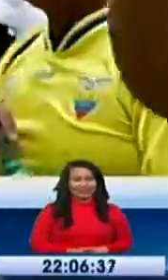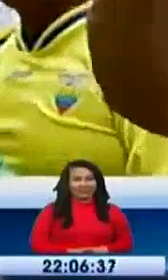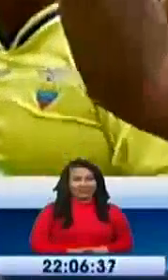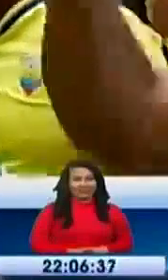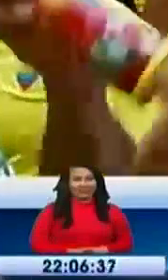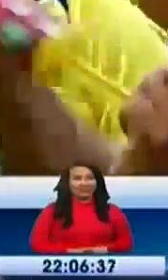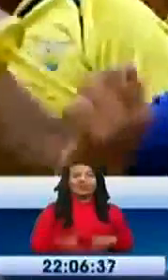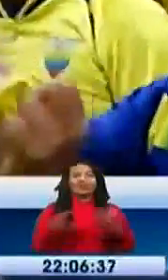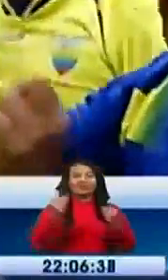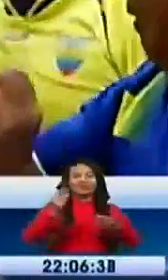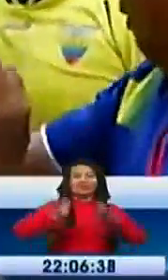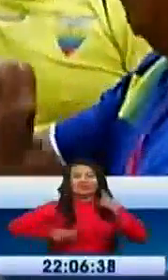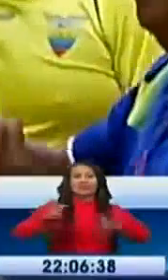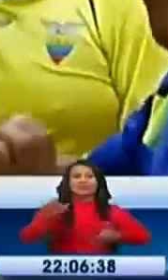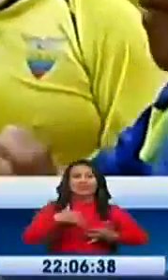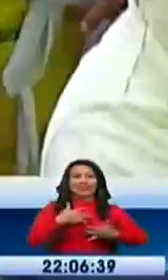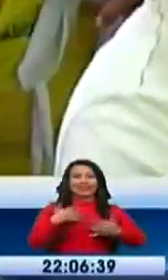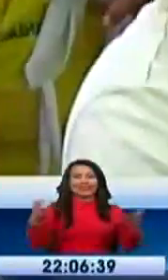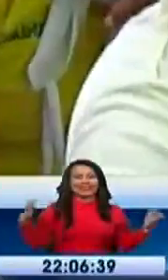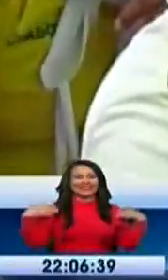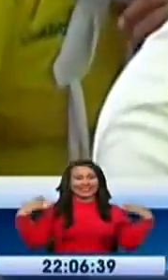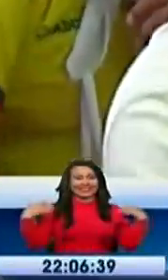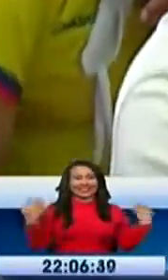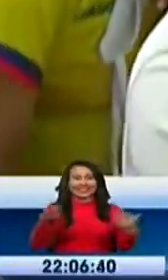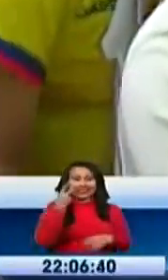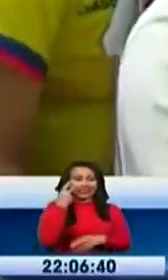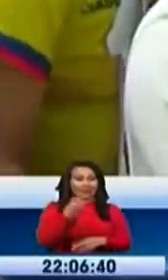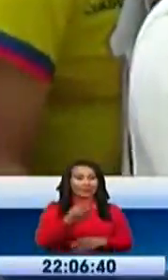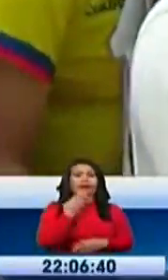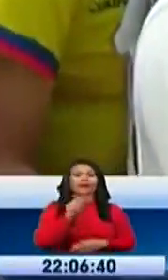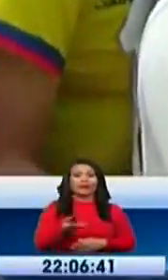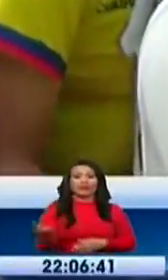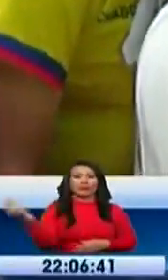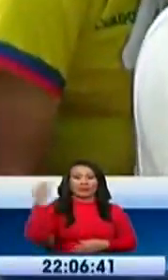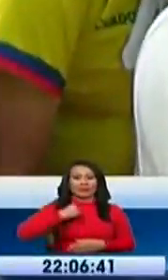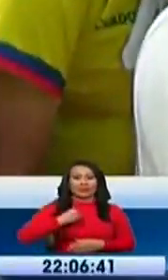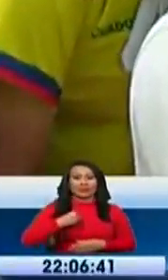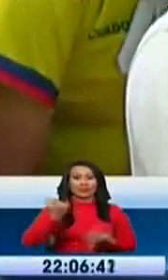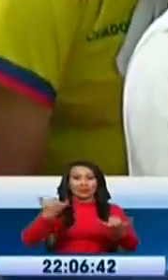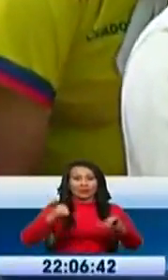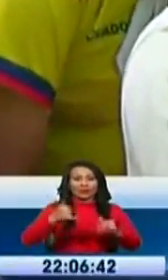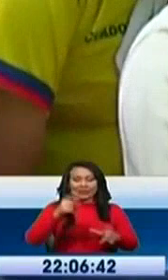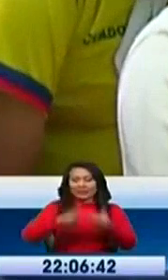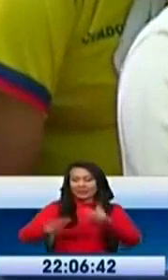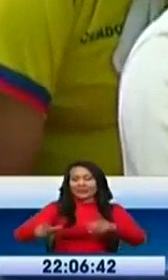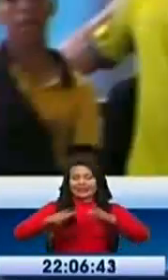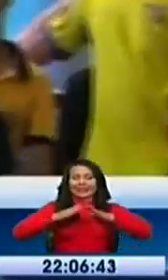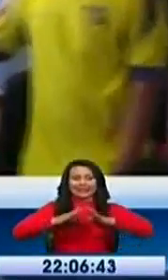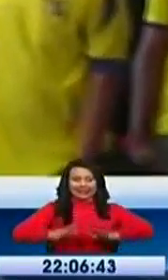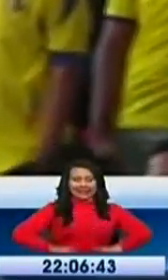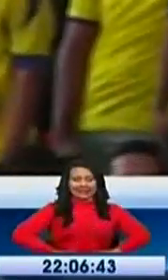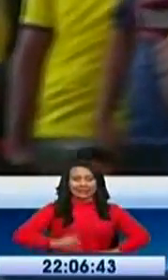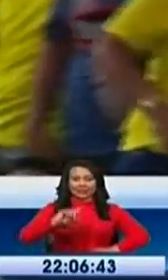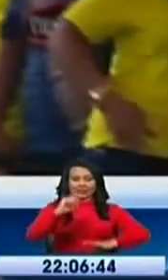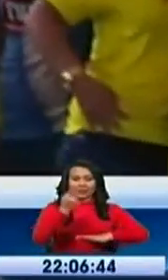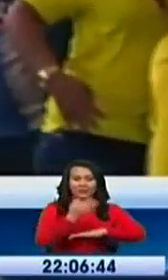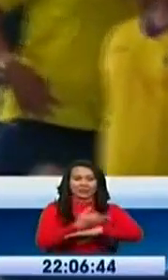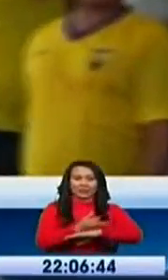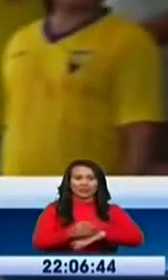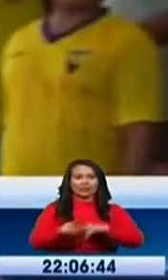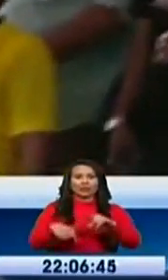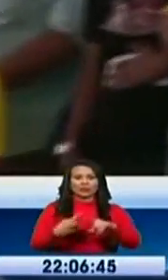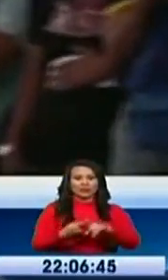La fanaticada se sentía complacida y vio cómo los jugadores se iban al descanso en el primer tiempo con media victoria en